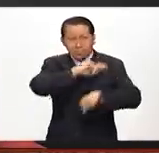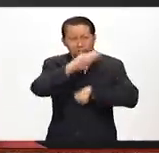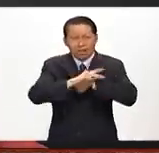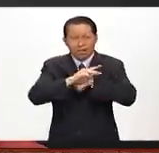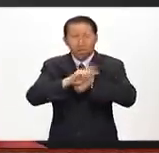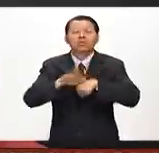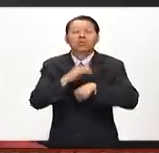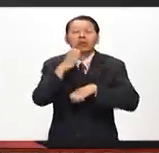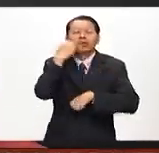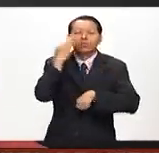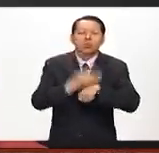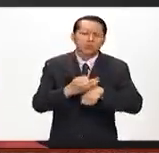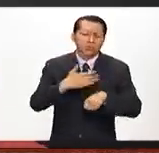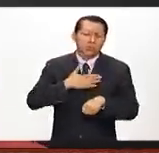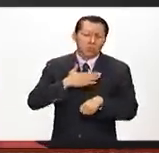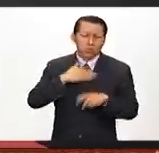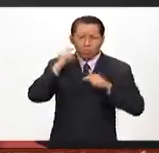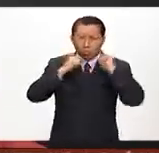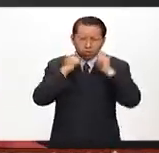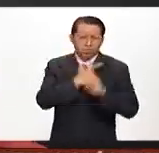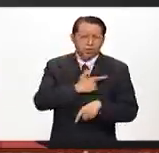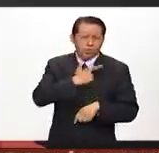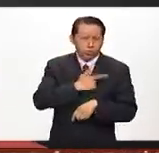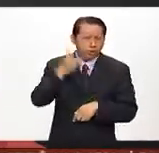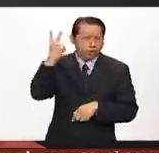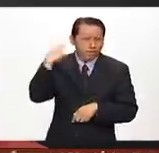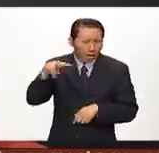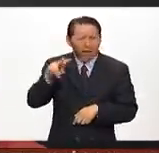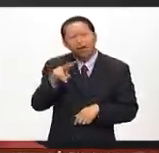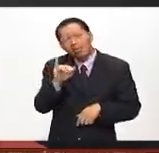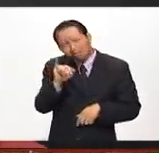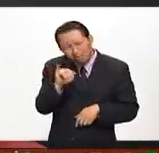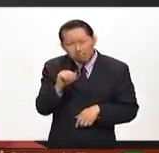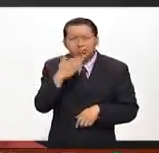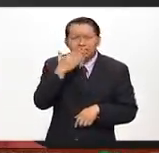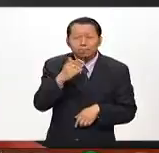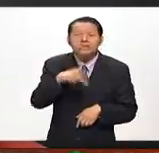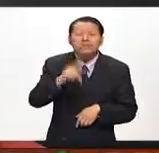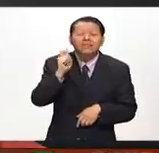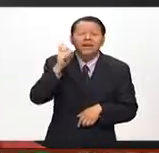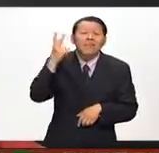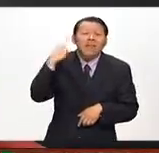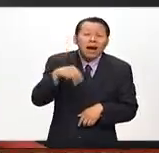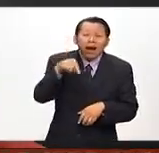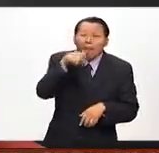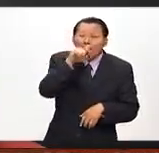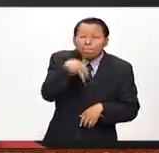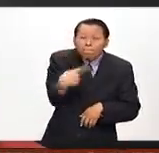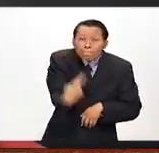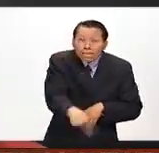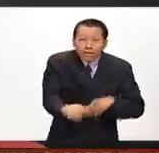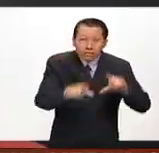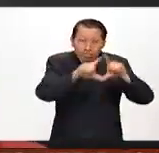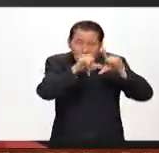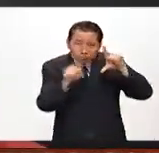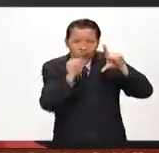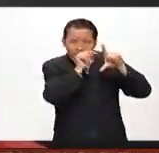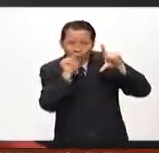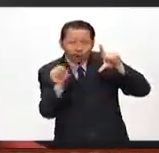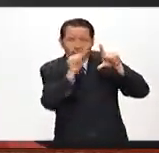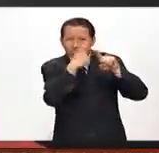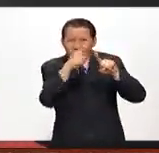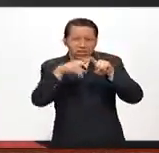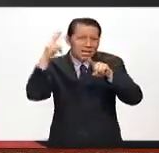chico dice, yo estudio turismo porque me gusta viajar. Sí, pero vamos a viajar a nuestro país, claro, conócelo y después vas a ser un